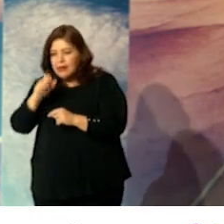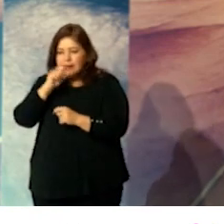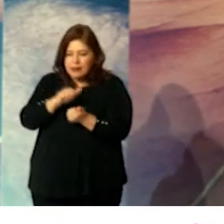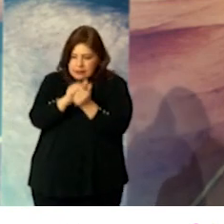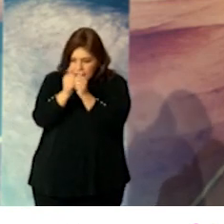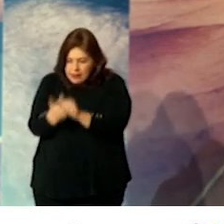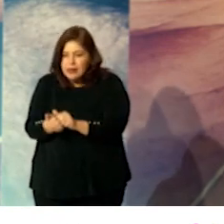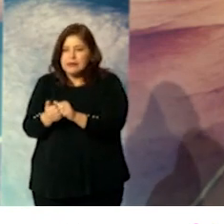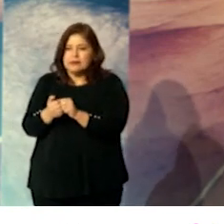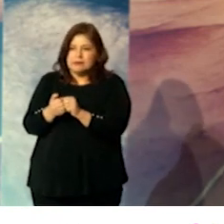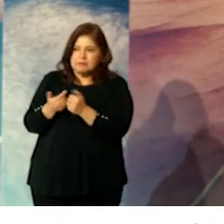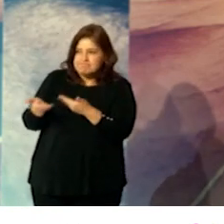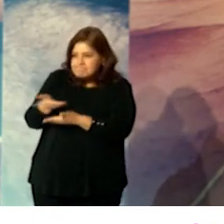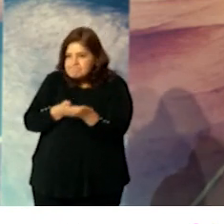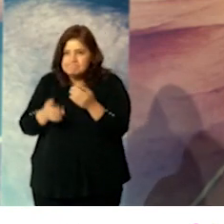son negociables?